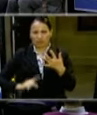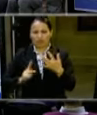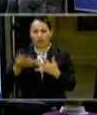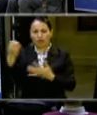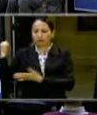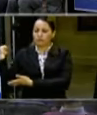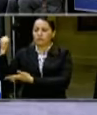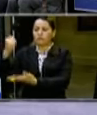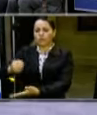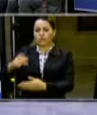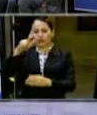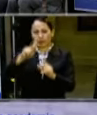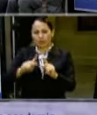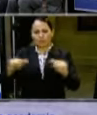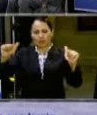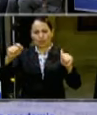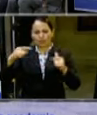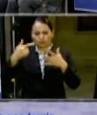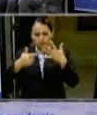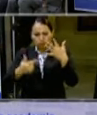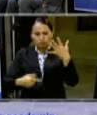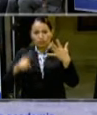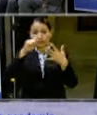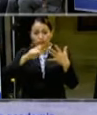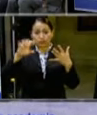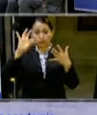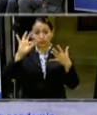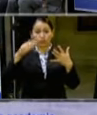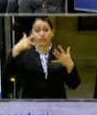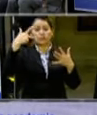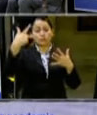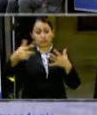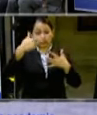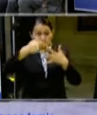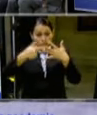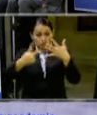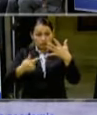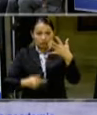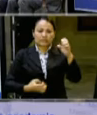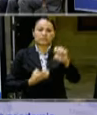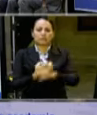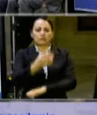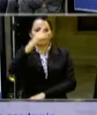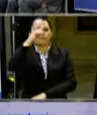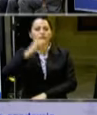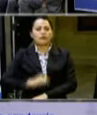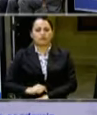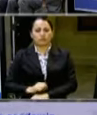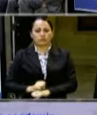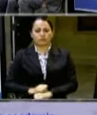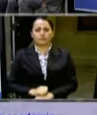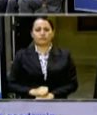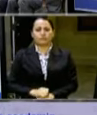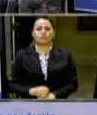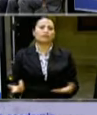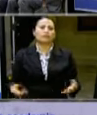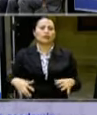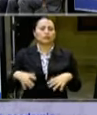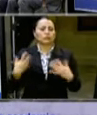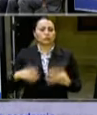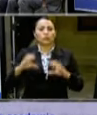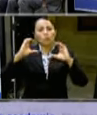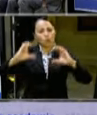la Paz, México alcanzaba el lugar 148 dentro de las alertas como Estado fallido. No lo estamos, es decir, es una